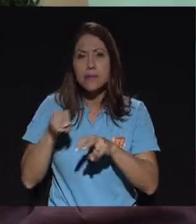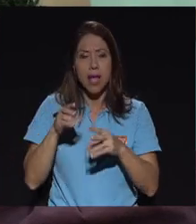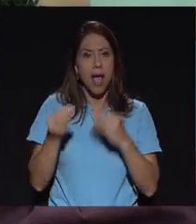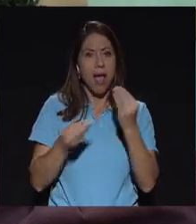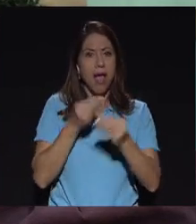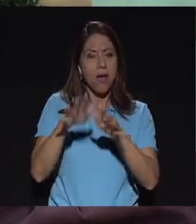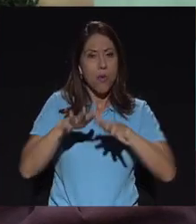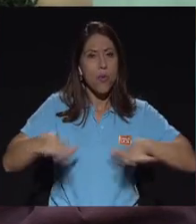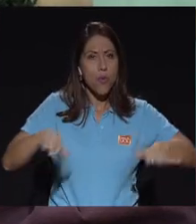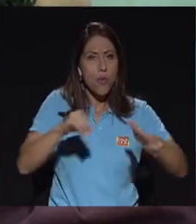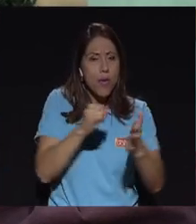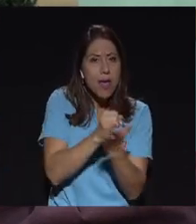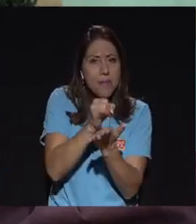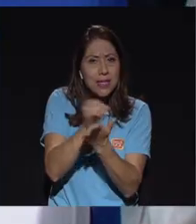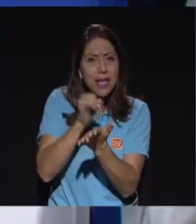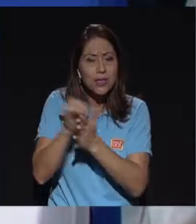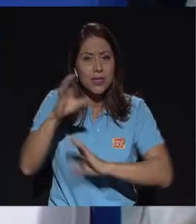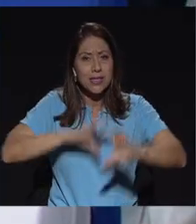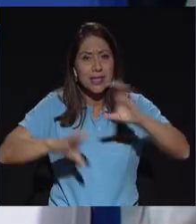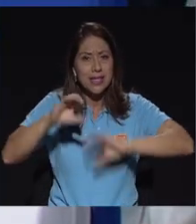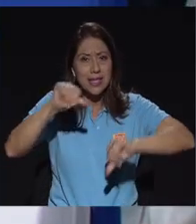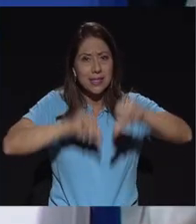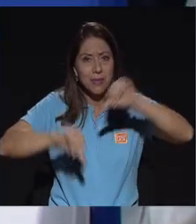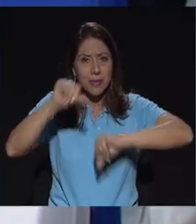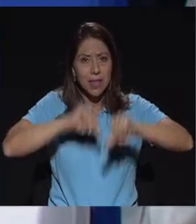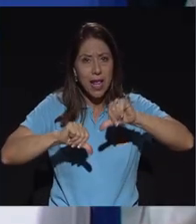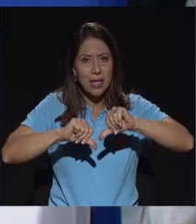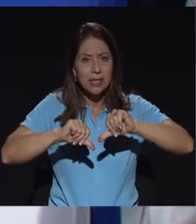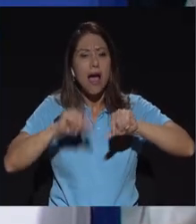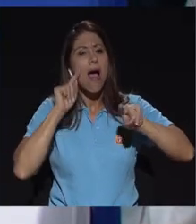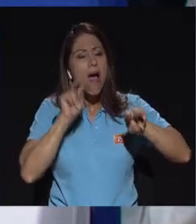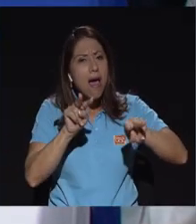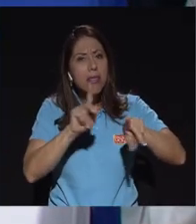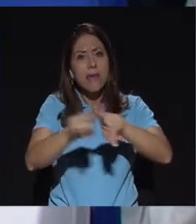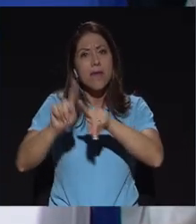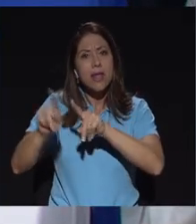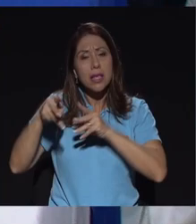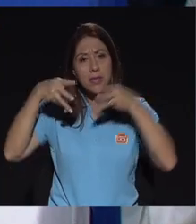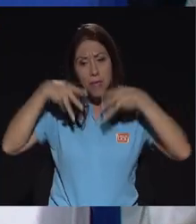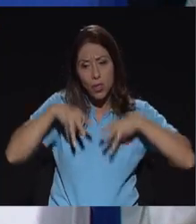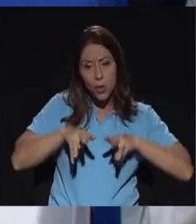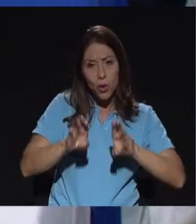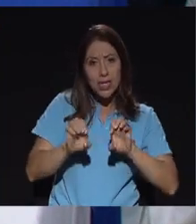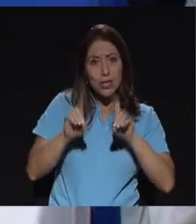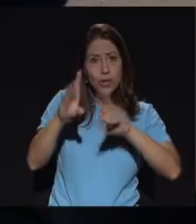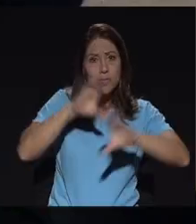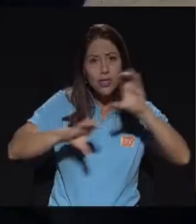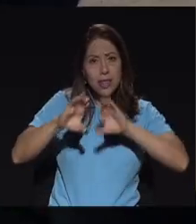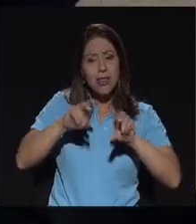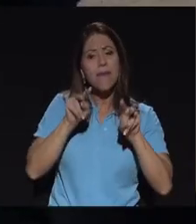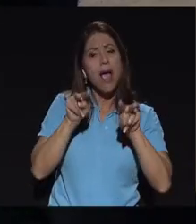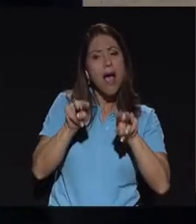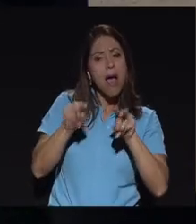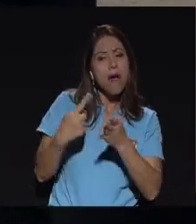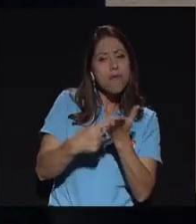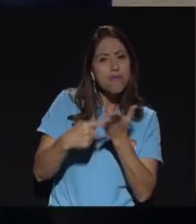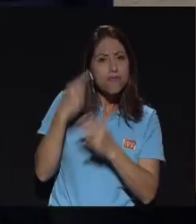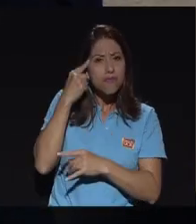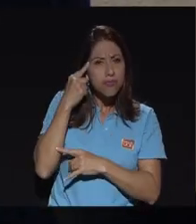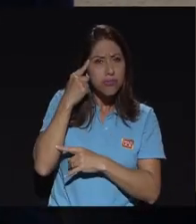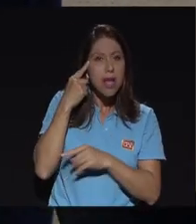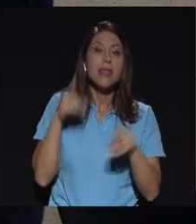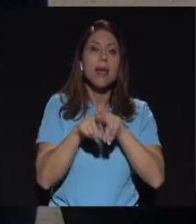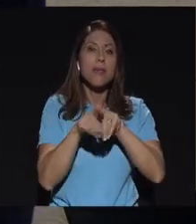didáctica de las ciencias experimentales, reflexionar sobre las diferentes metodologías de la educación científica y generar espacios de